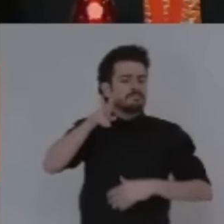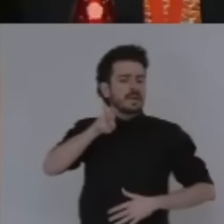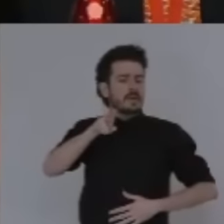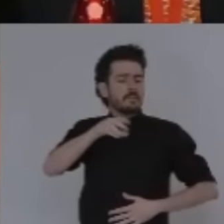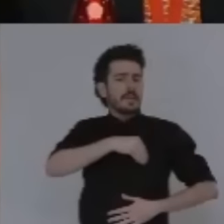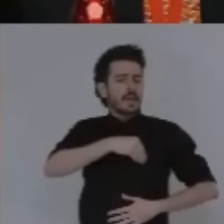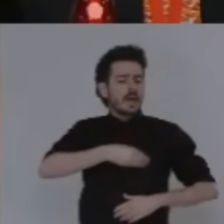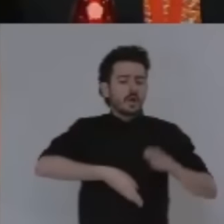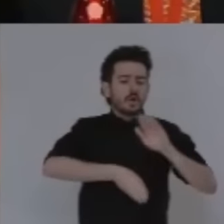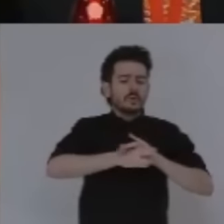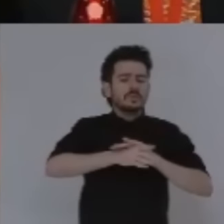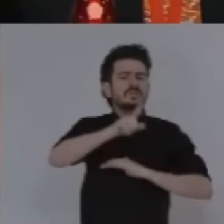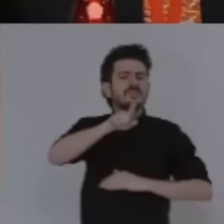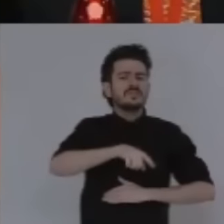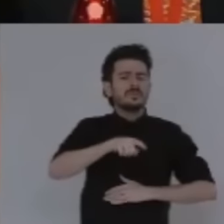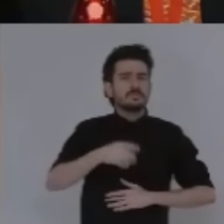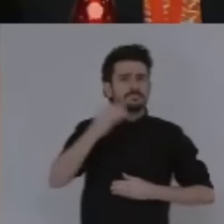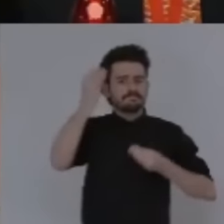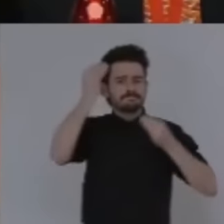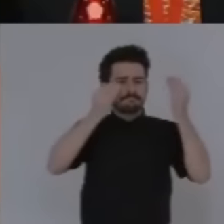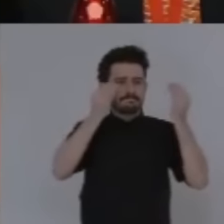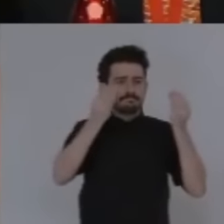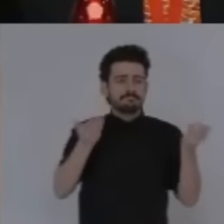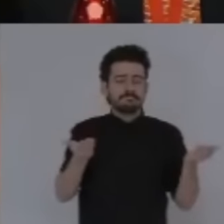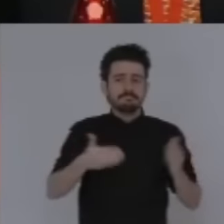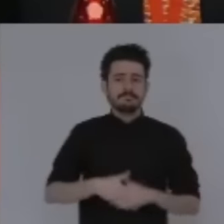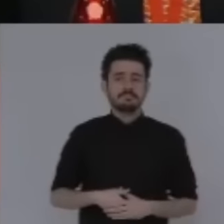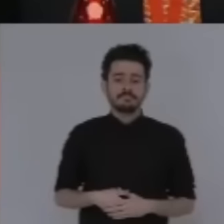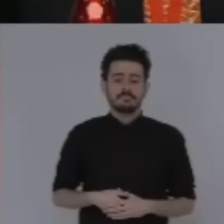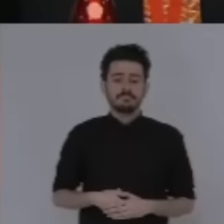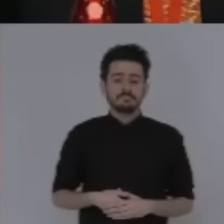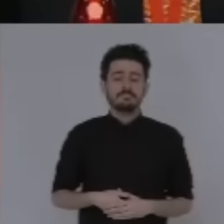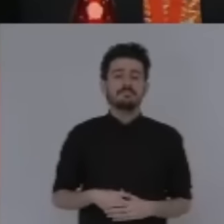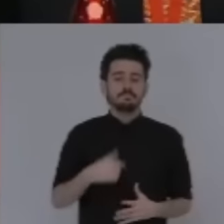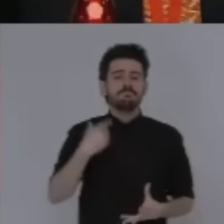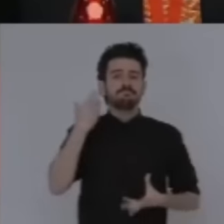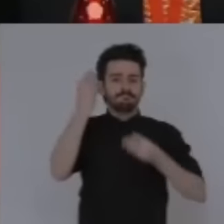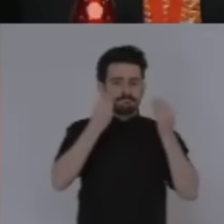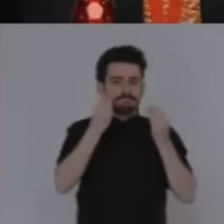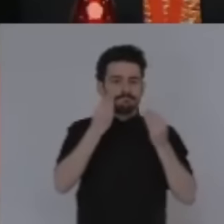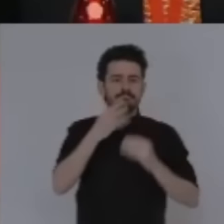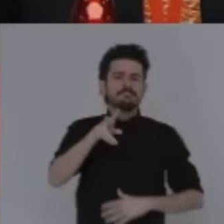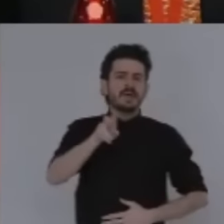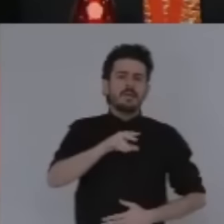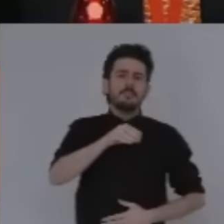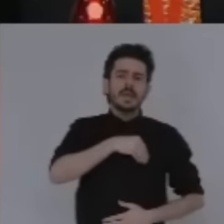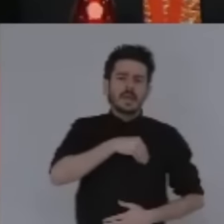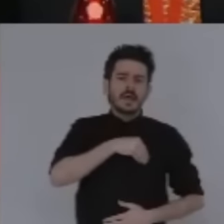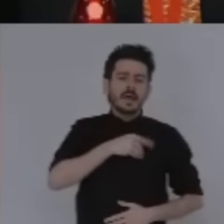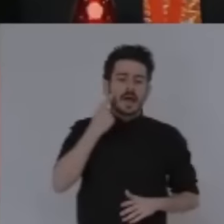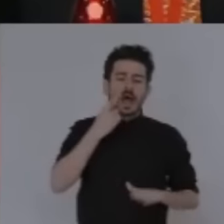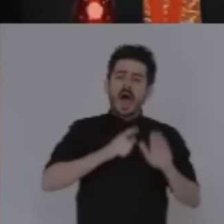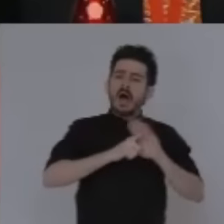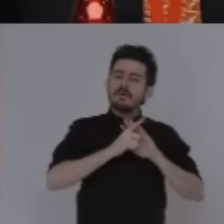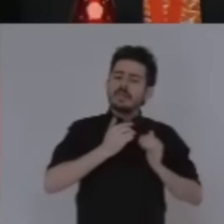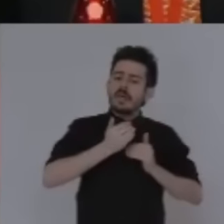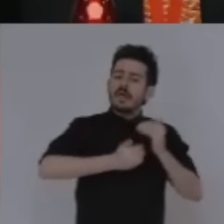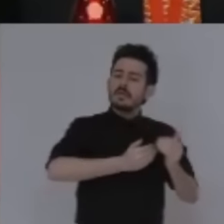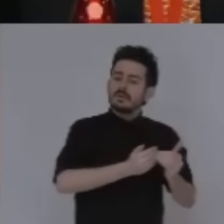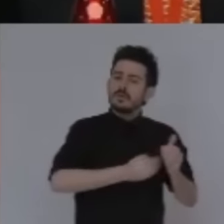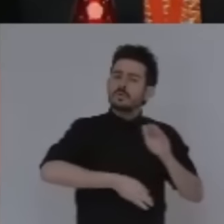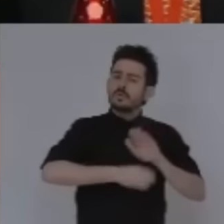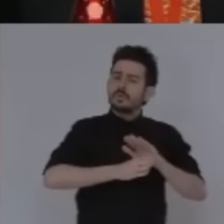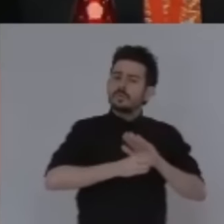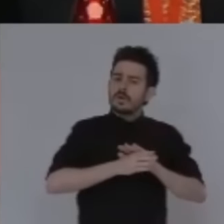seguir. Esto es lo que pensamos. ¿Merece la pena seguir avanzando para que haya